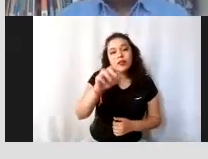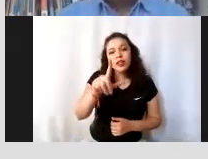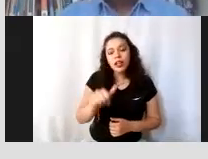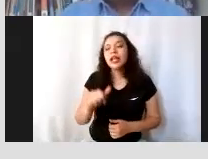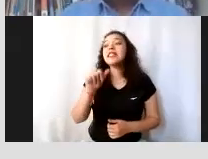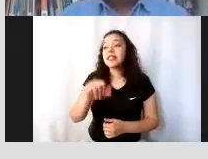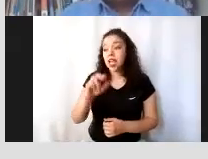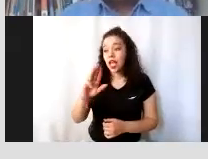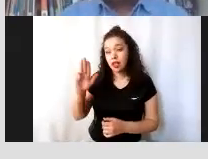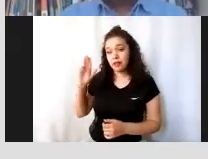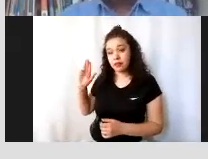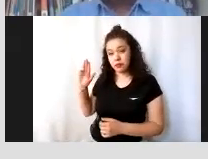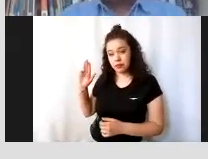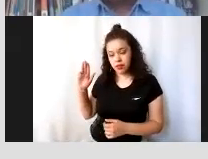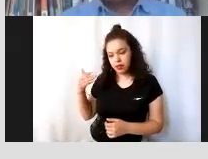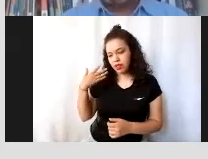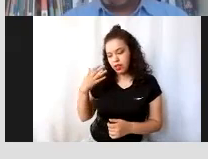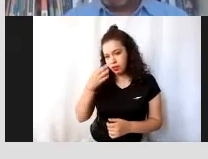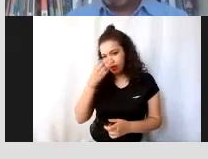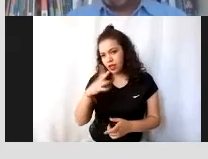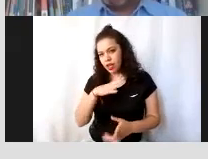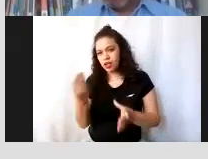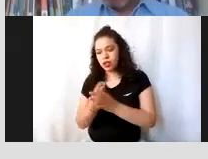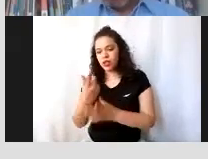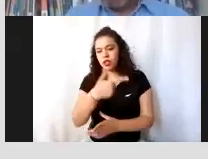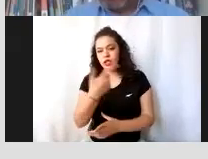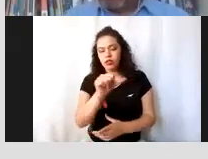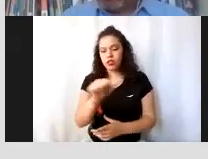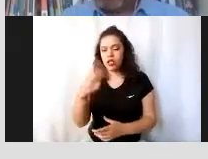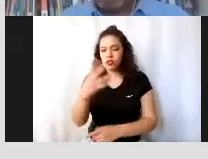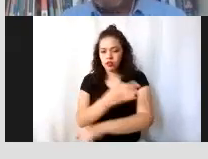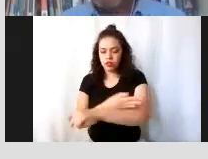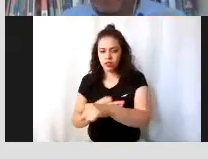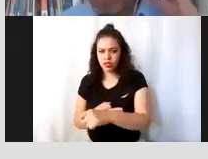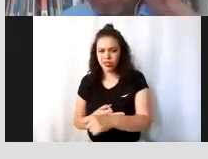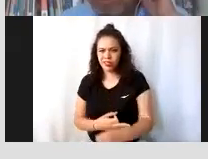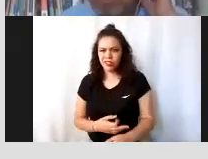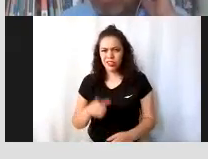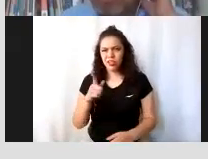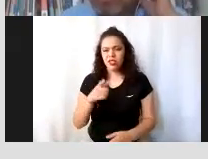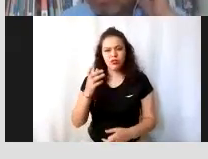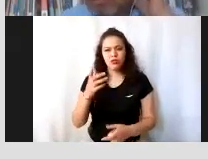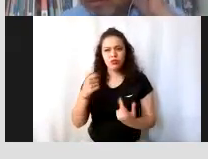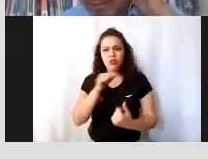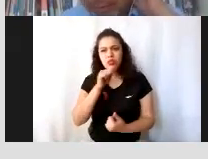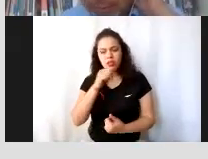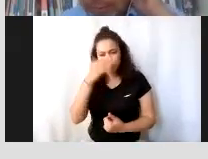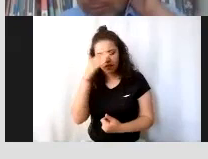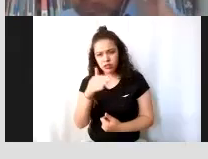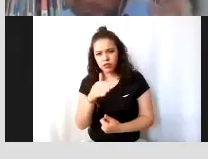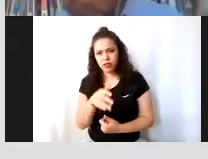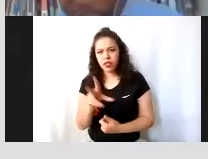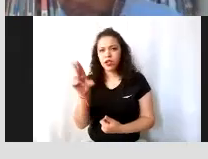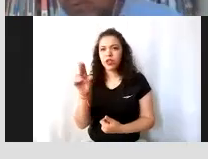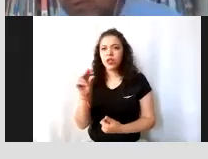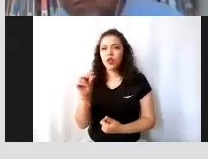Sí, el día miércoles pasado tuvimos una sesión de 12 a 2. ¿No estuviste enterada, Paulina? No, de hecho nos llegó